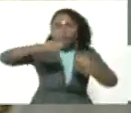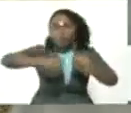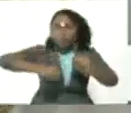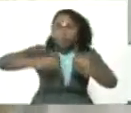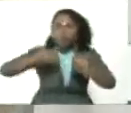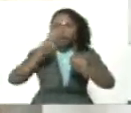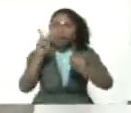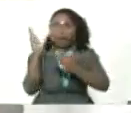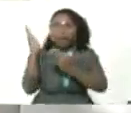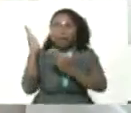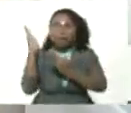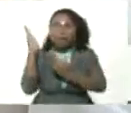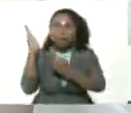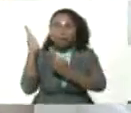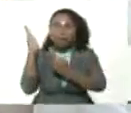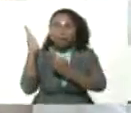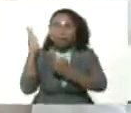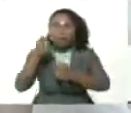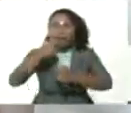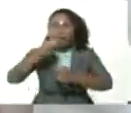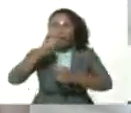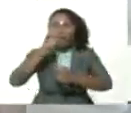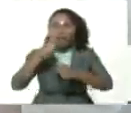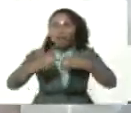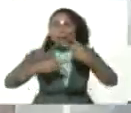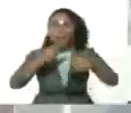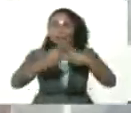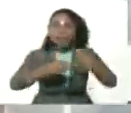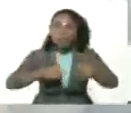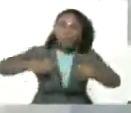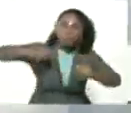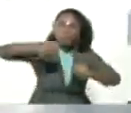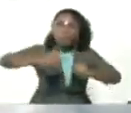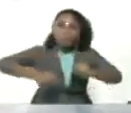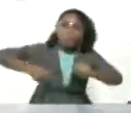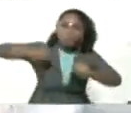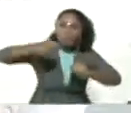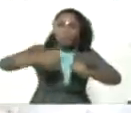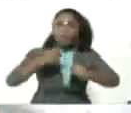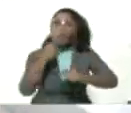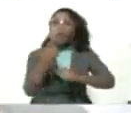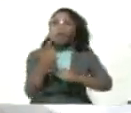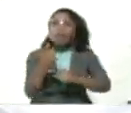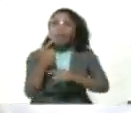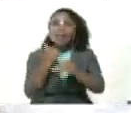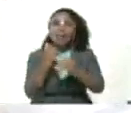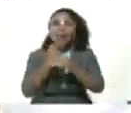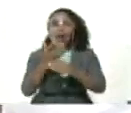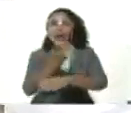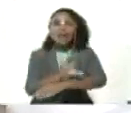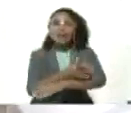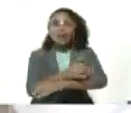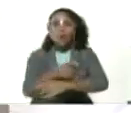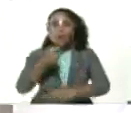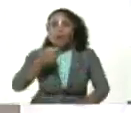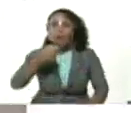café que va a su proceso de molienda. Como dice la canción, café